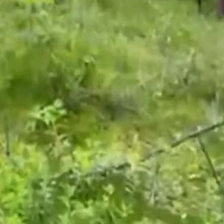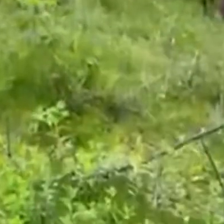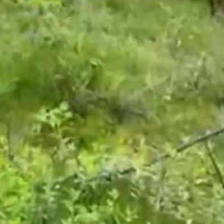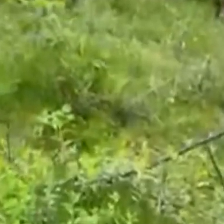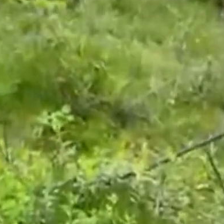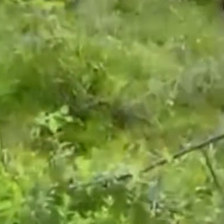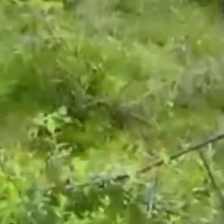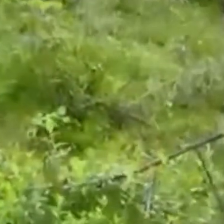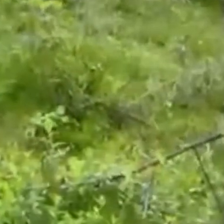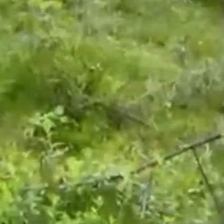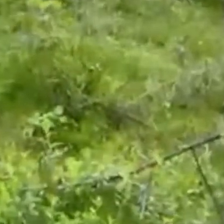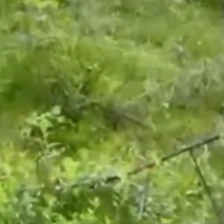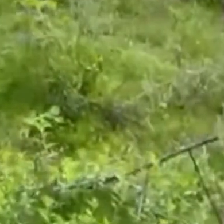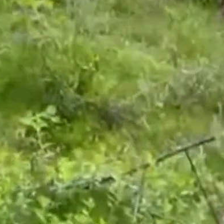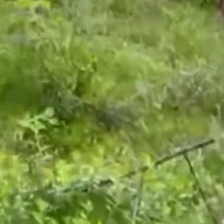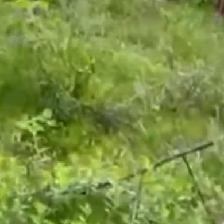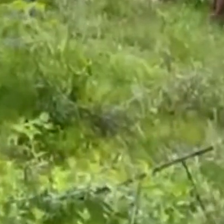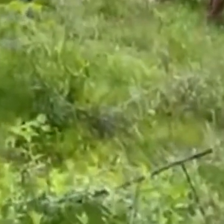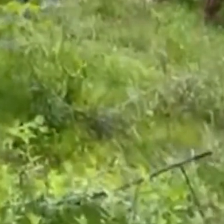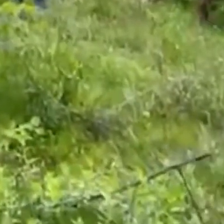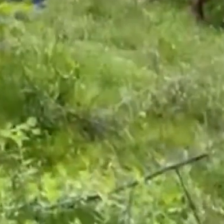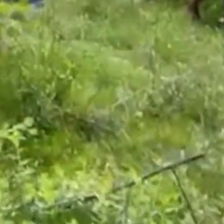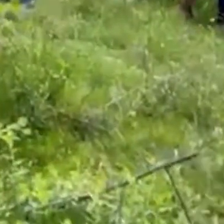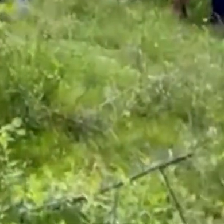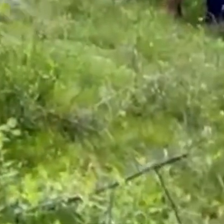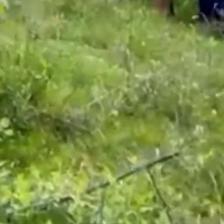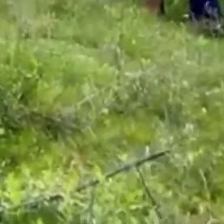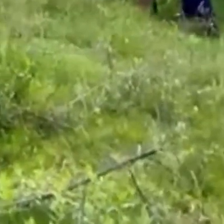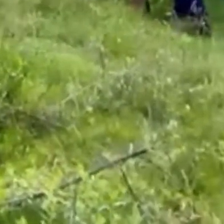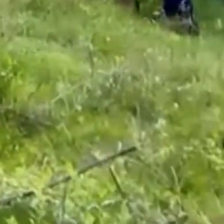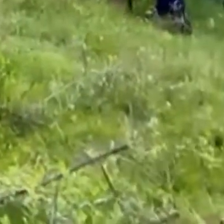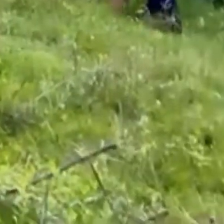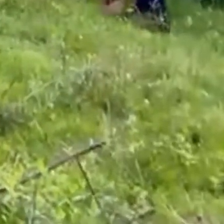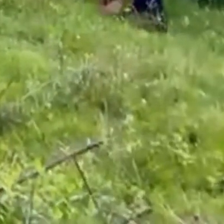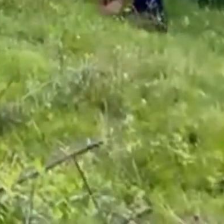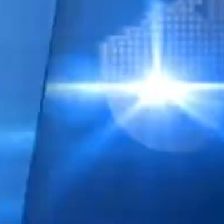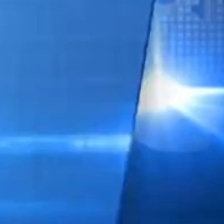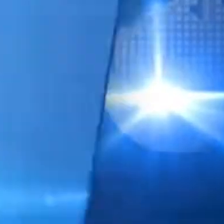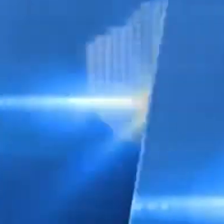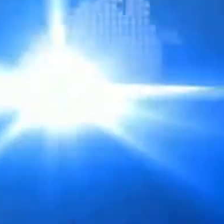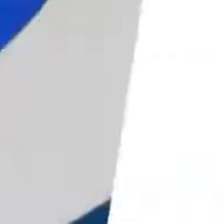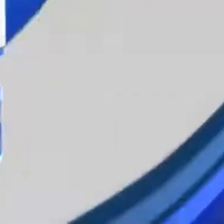terrenos de la institución educativa con el fin de aportarles al cuidado de la naturaleza